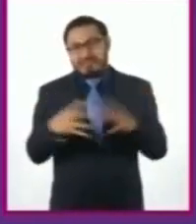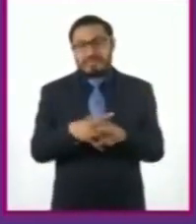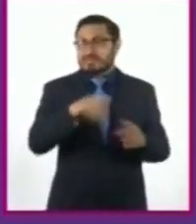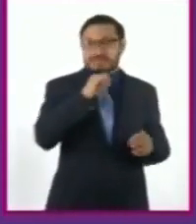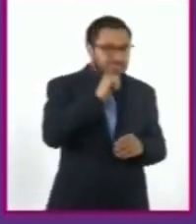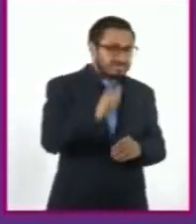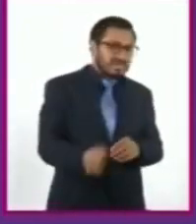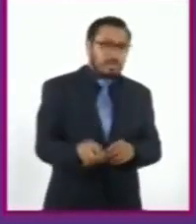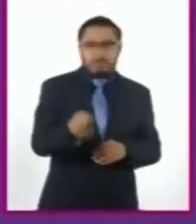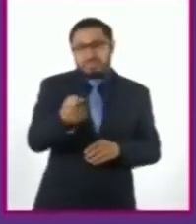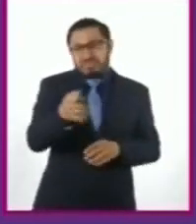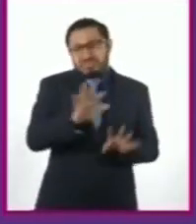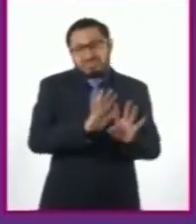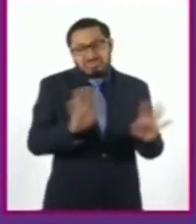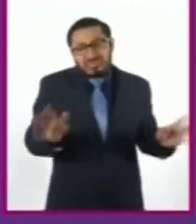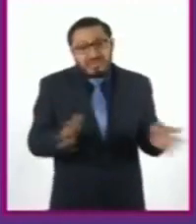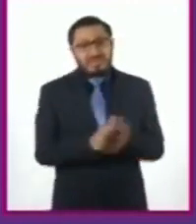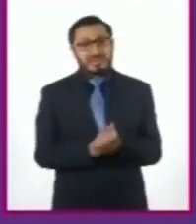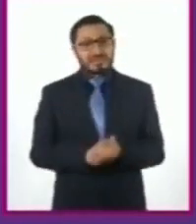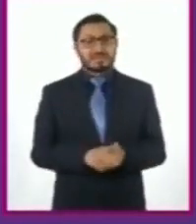muchas veces